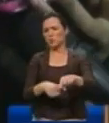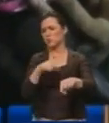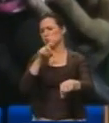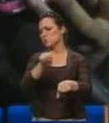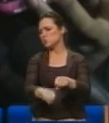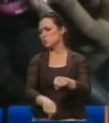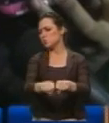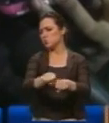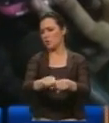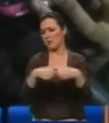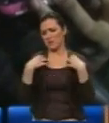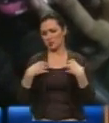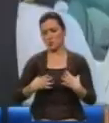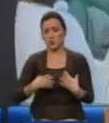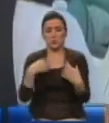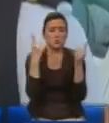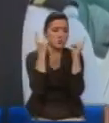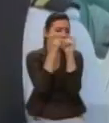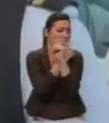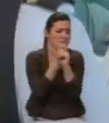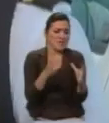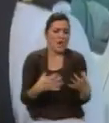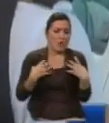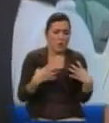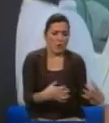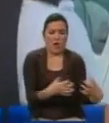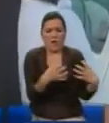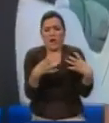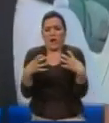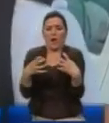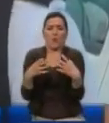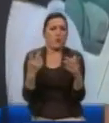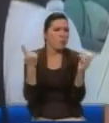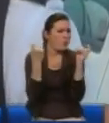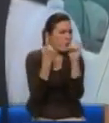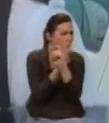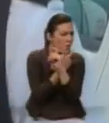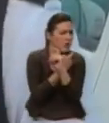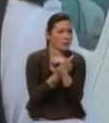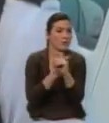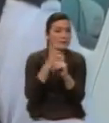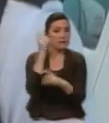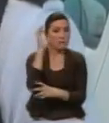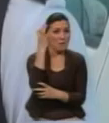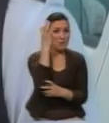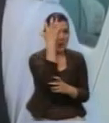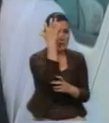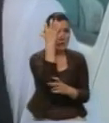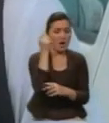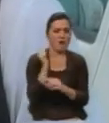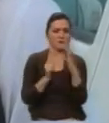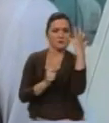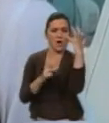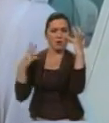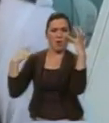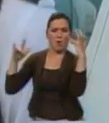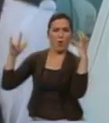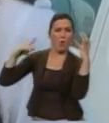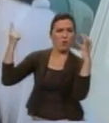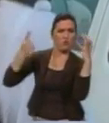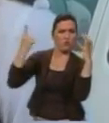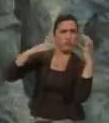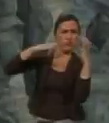dentro? Extremadamente difícil. Es un impacto totalmente contra los árboles, además de que estuvo... El terreno es